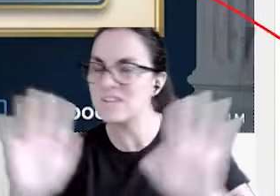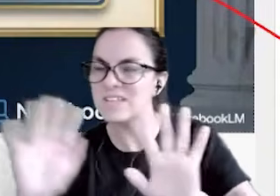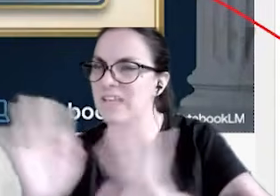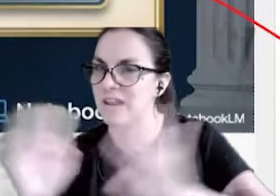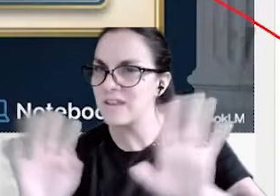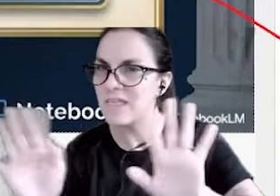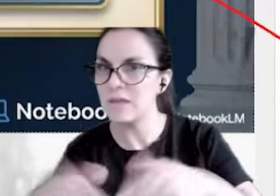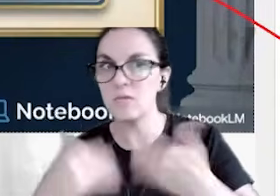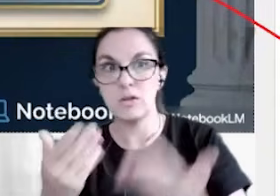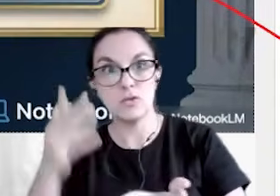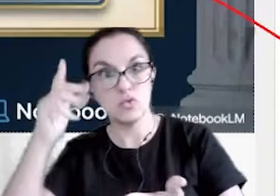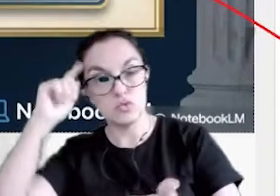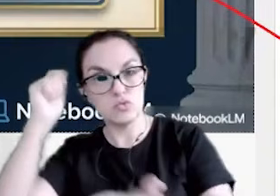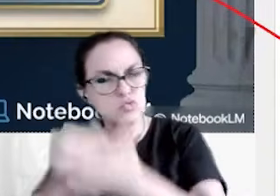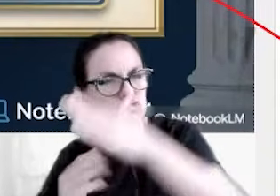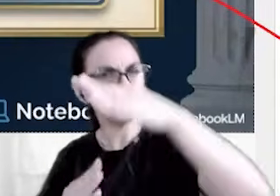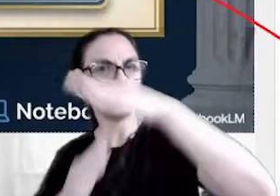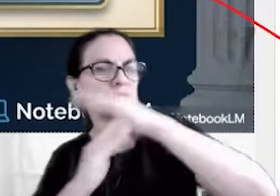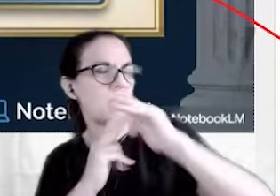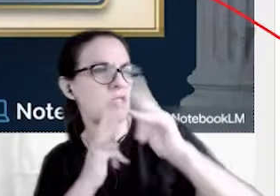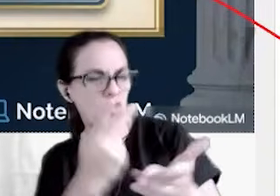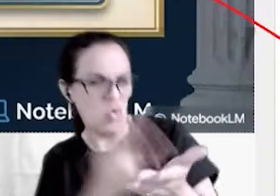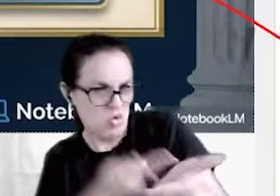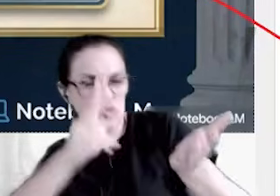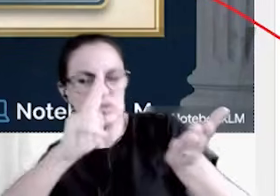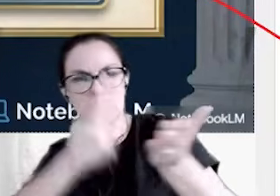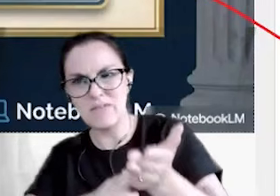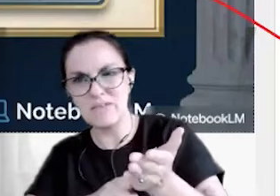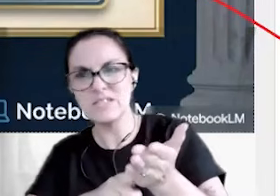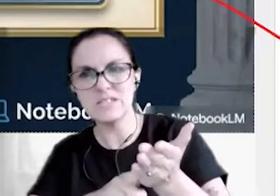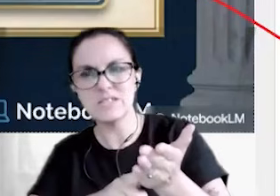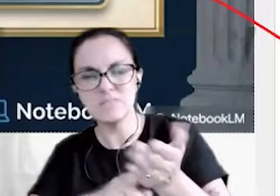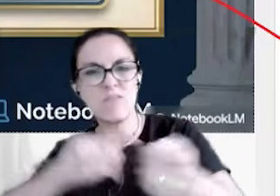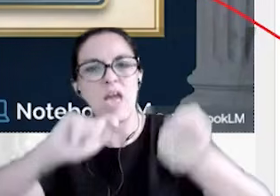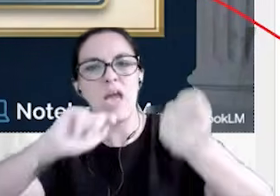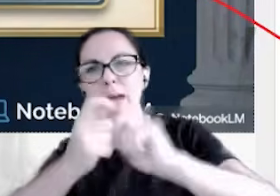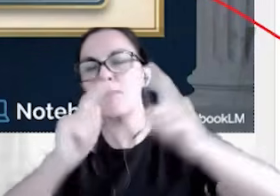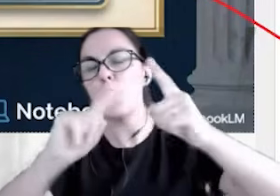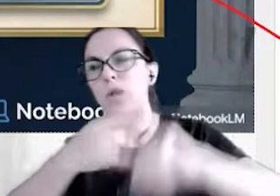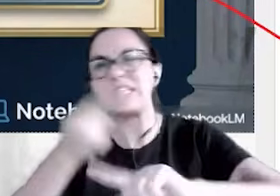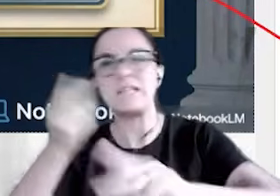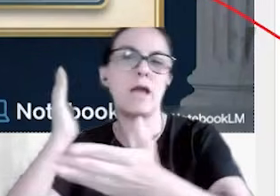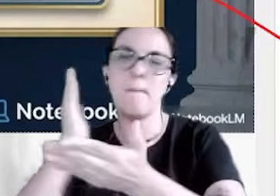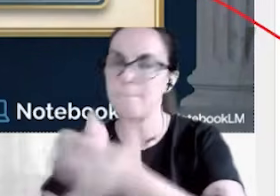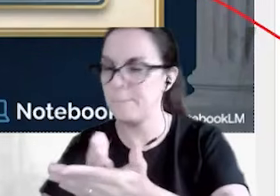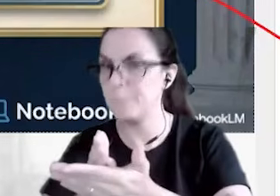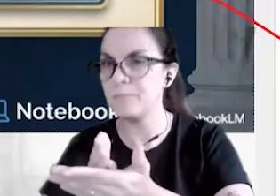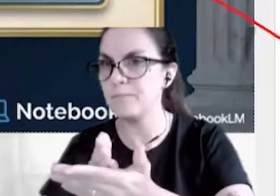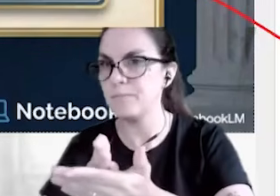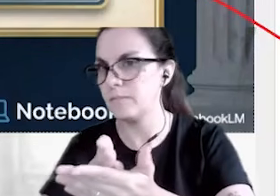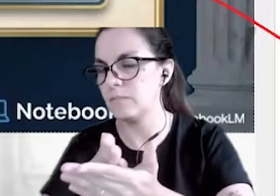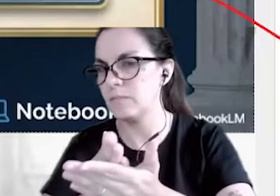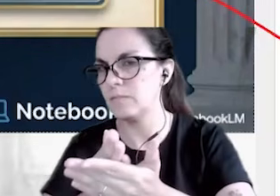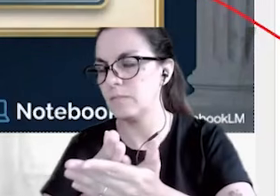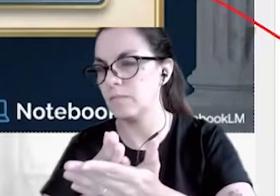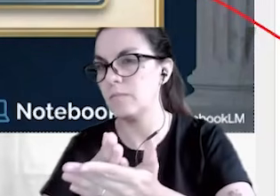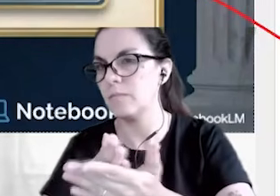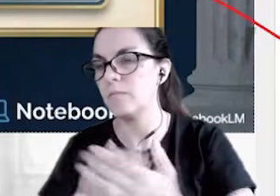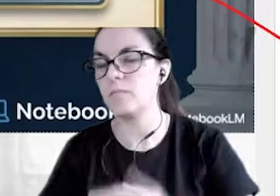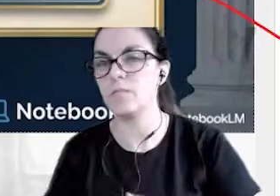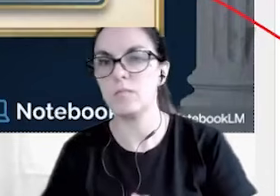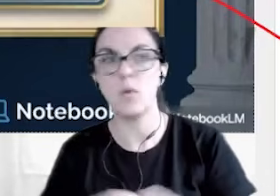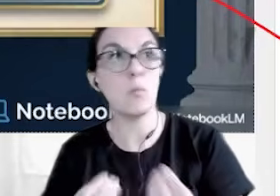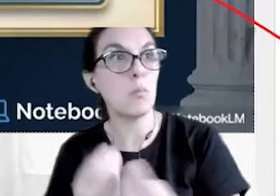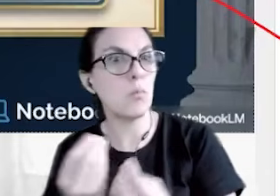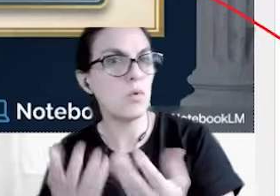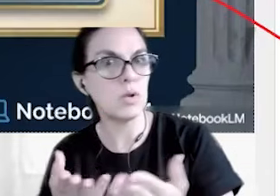dijo, se está tratando una vez más de un cambio en la política criminal del Estado, porque está desechando